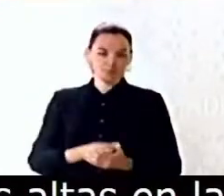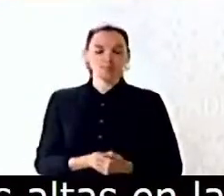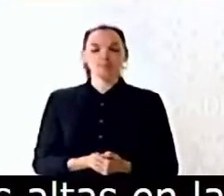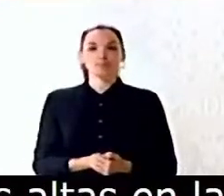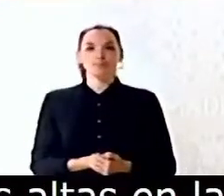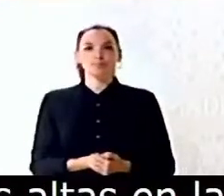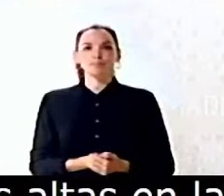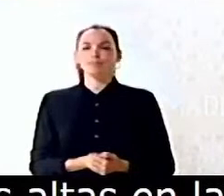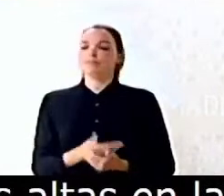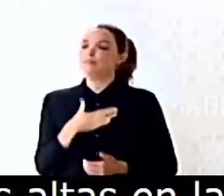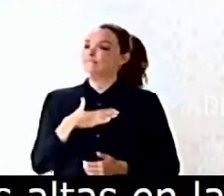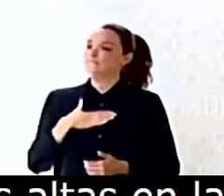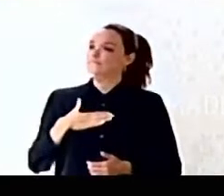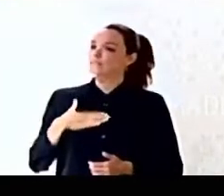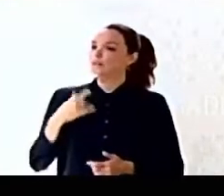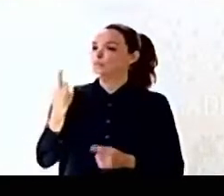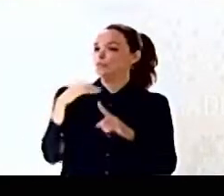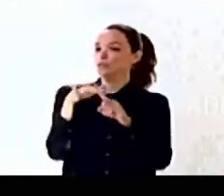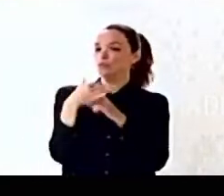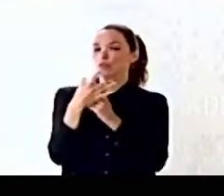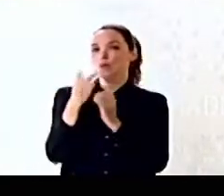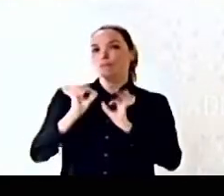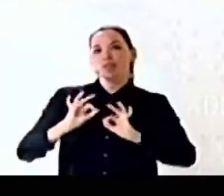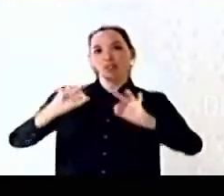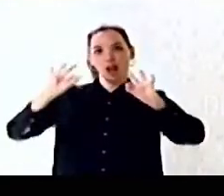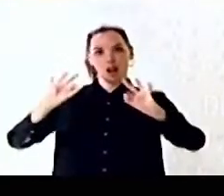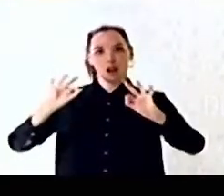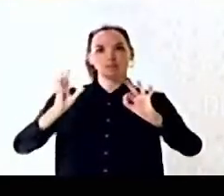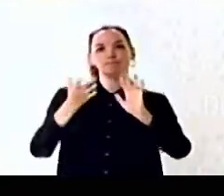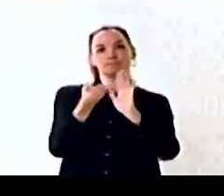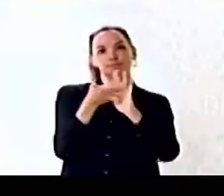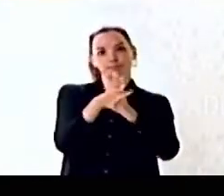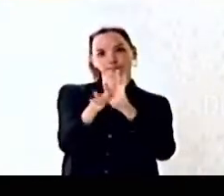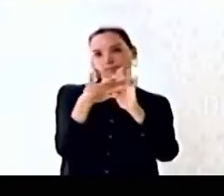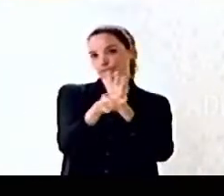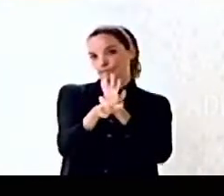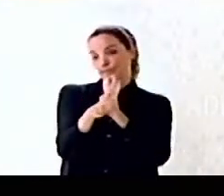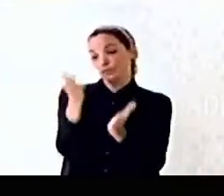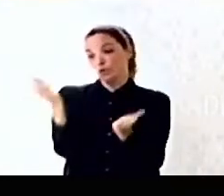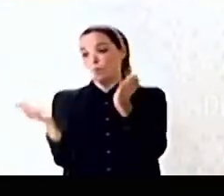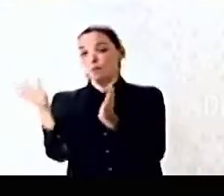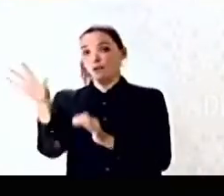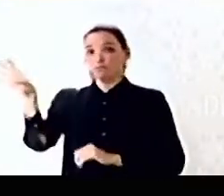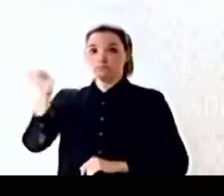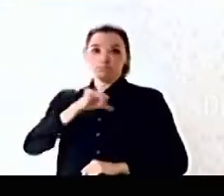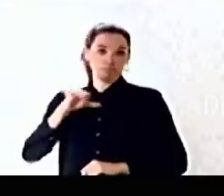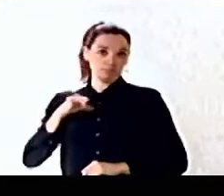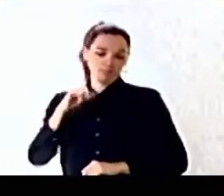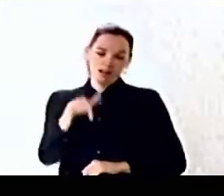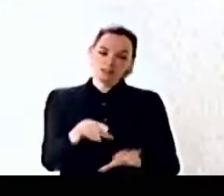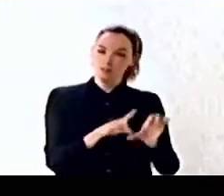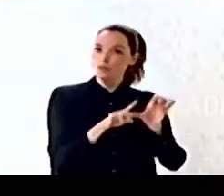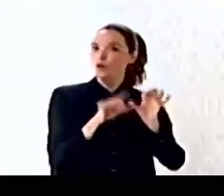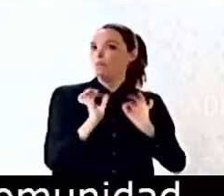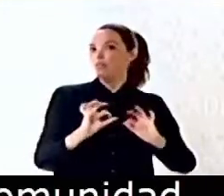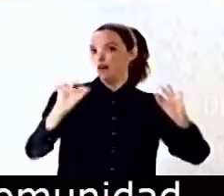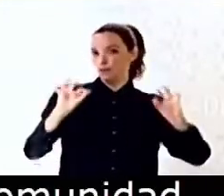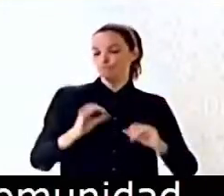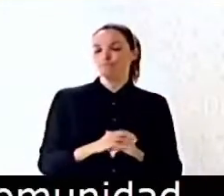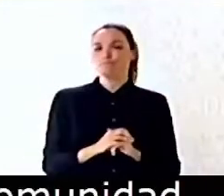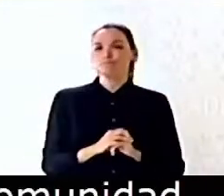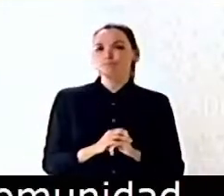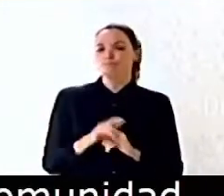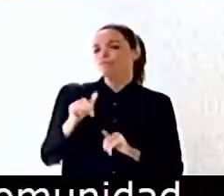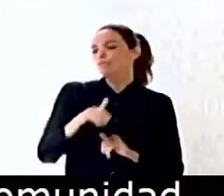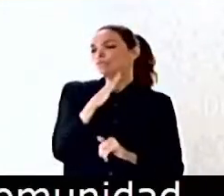Les quiero comentar una singularidad con respecto a otras comunidades autónomas que se da en la Comunidad Autónoma de Extremadura, y probablemente sea porque le